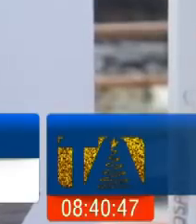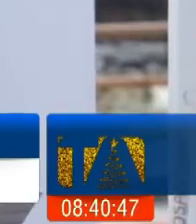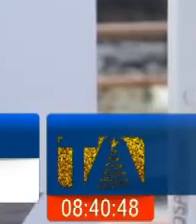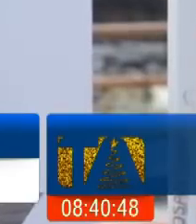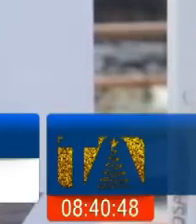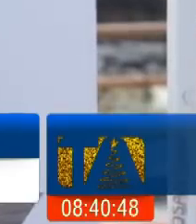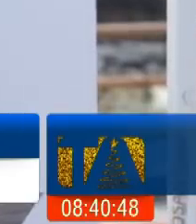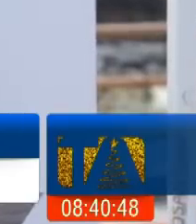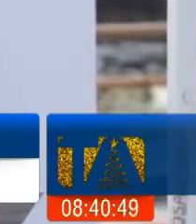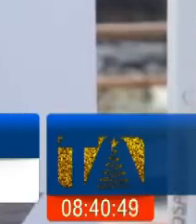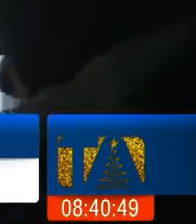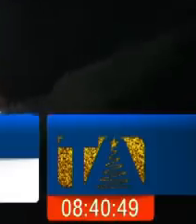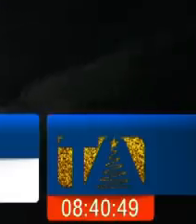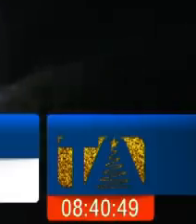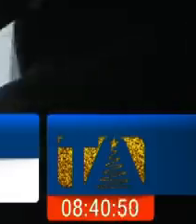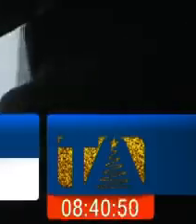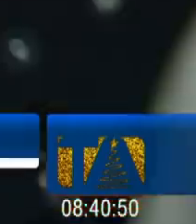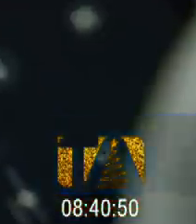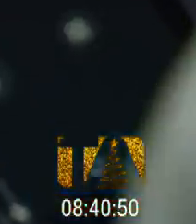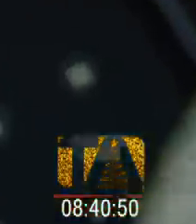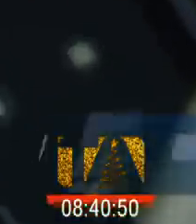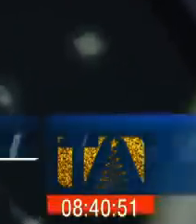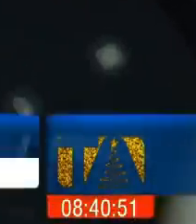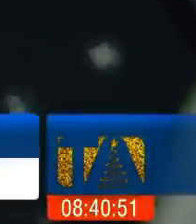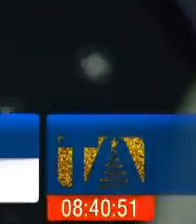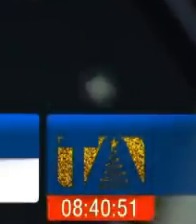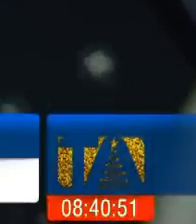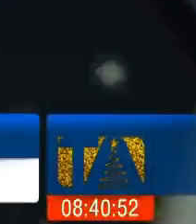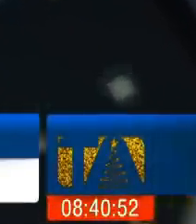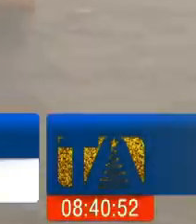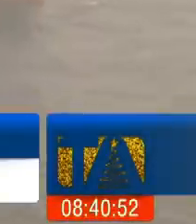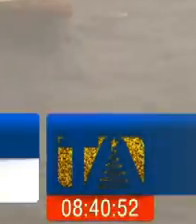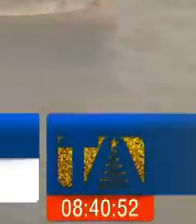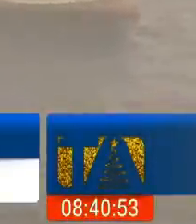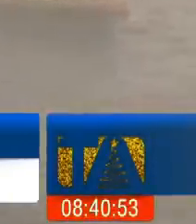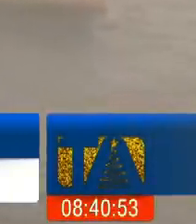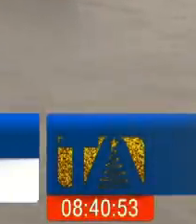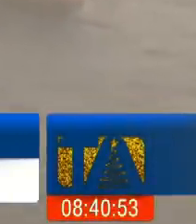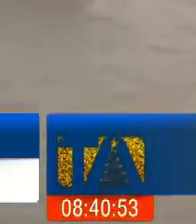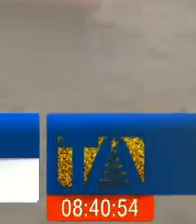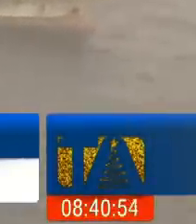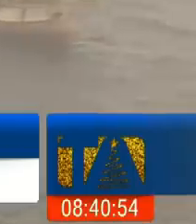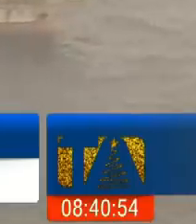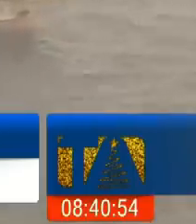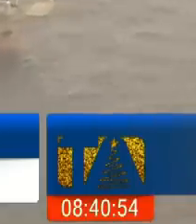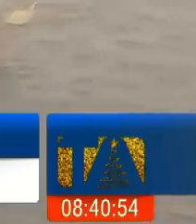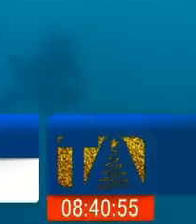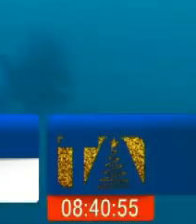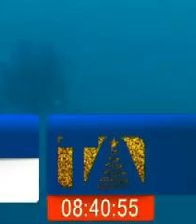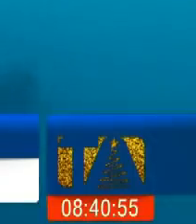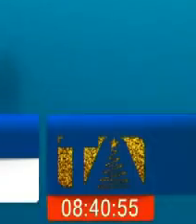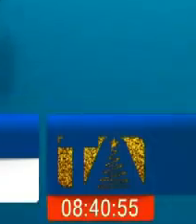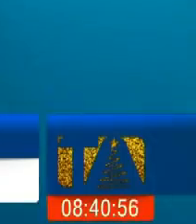demanda la conservación de Galápagos. Según el ministro de Ambiente, luego de los problemas identificados, se trabaja con organismos nacionales